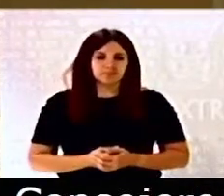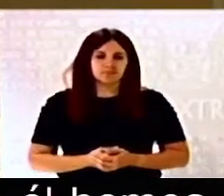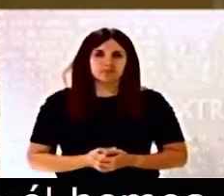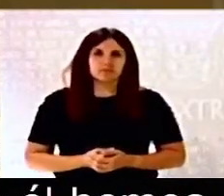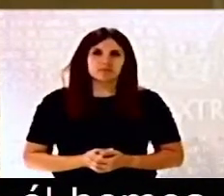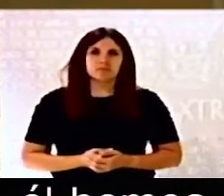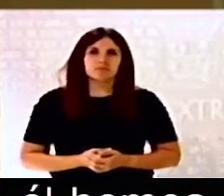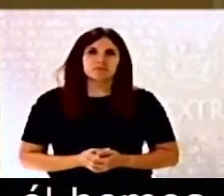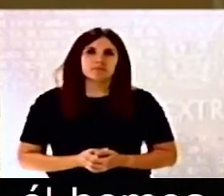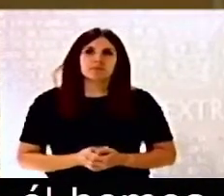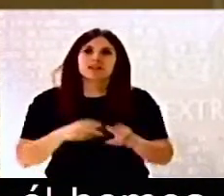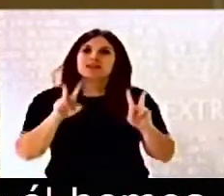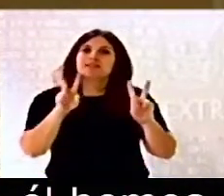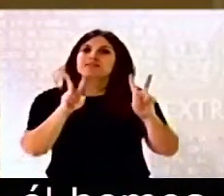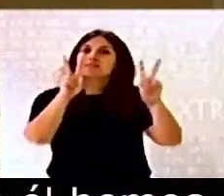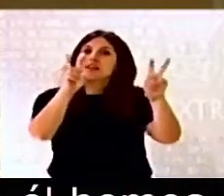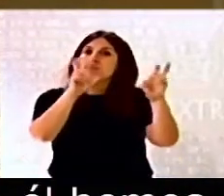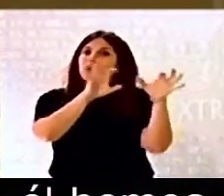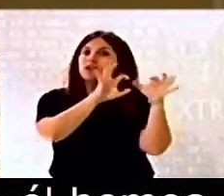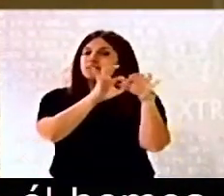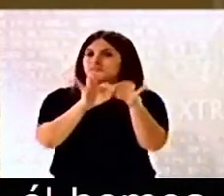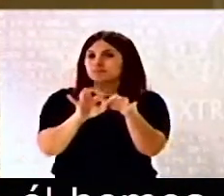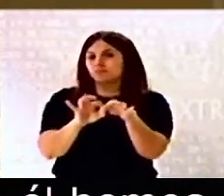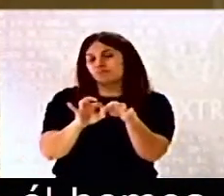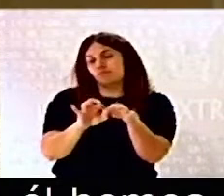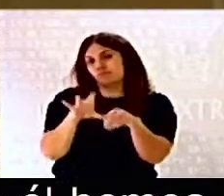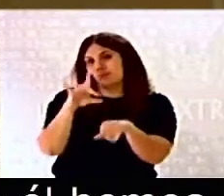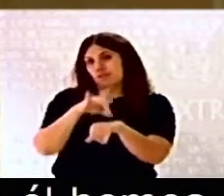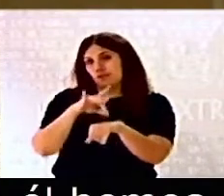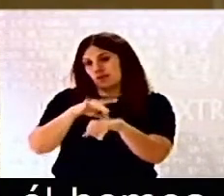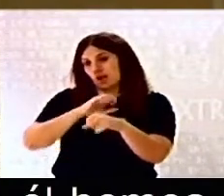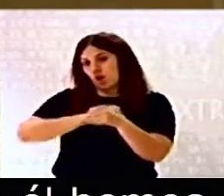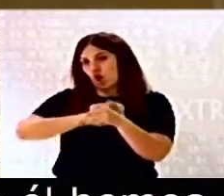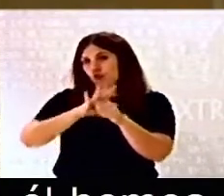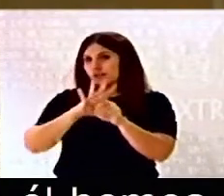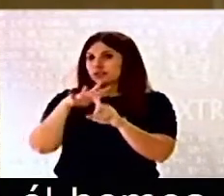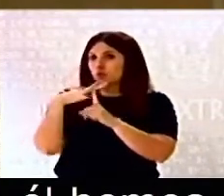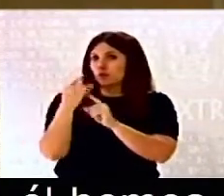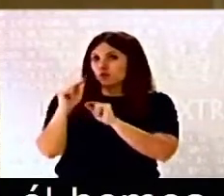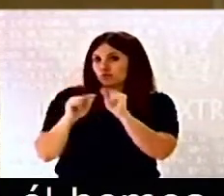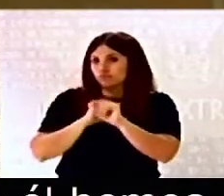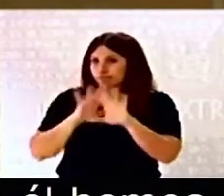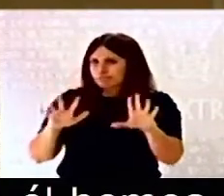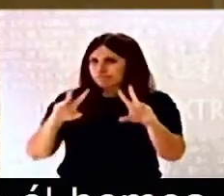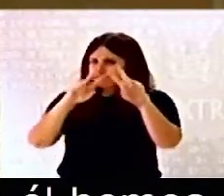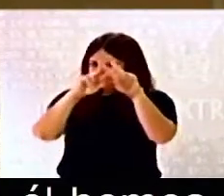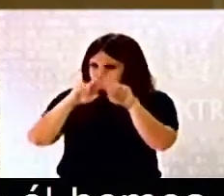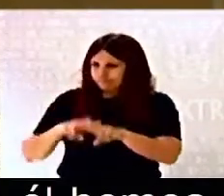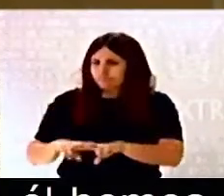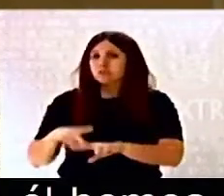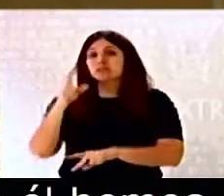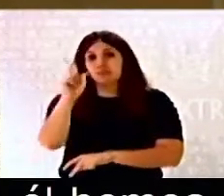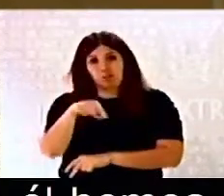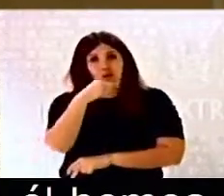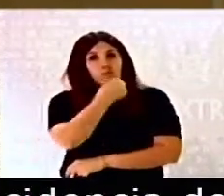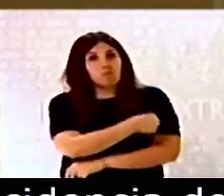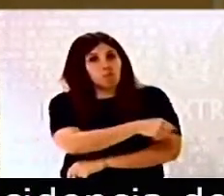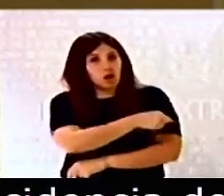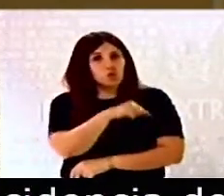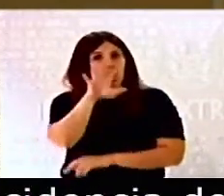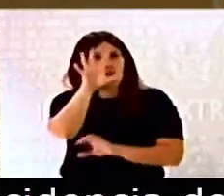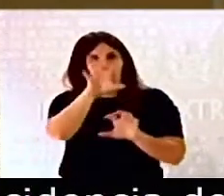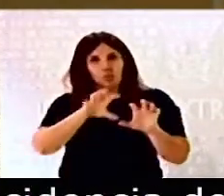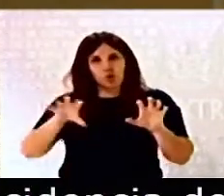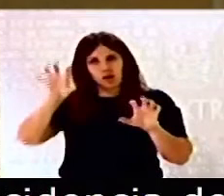aquello que tiene que ver con la incidencia de la enfermedad, la situación epidemiológica, las vacunas en cada una de las comunidades